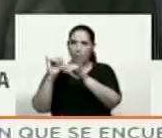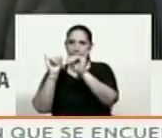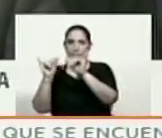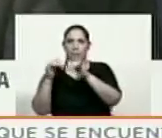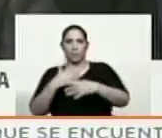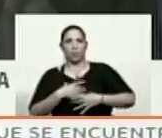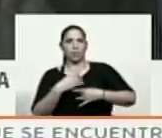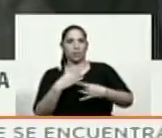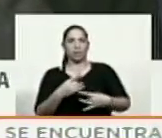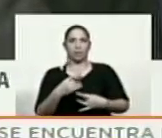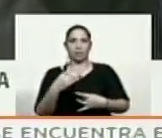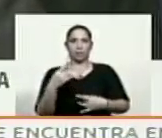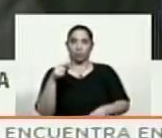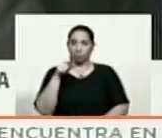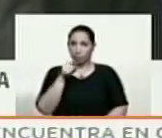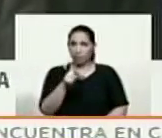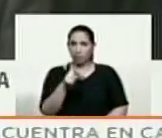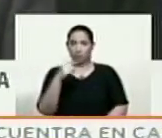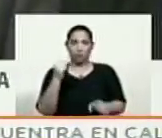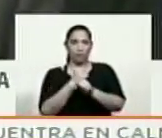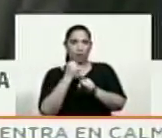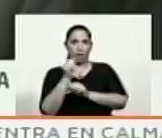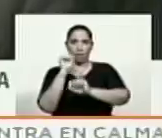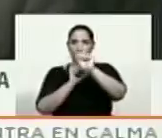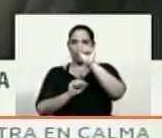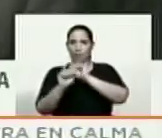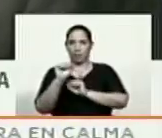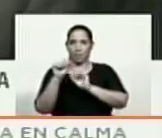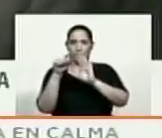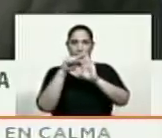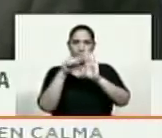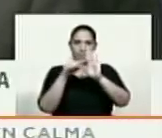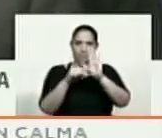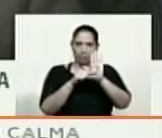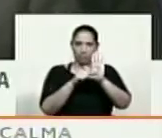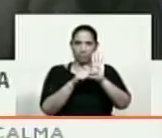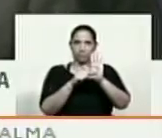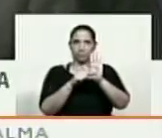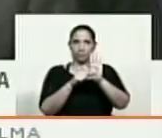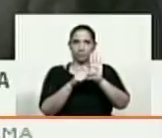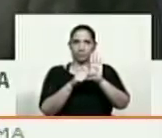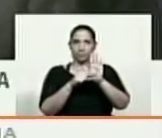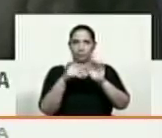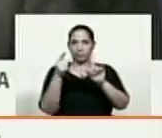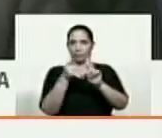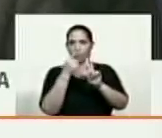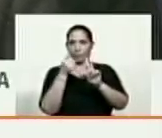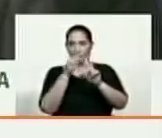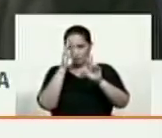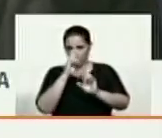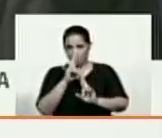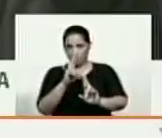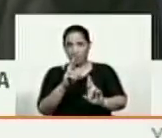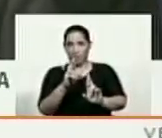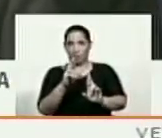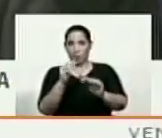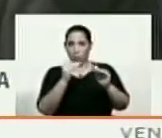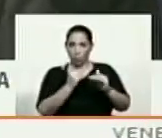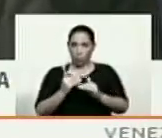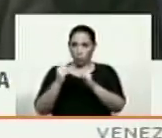intereses y por eso trabajaremos para defender los siguientes principios. Número uno, el respeto al principio de